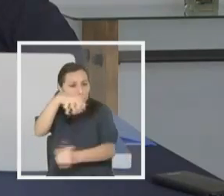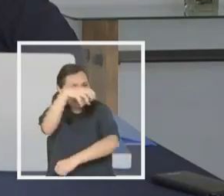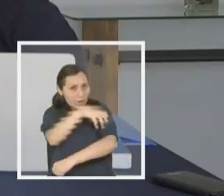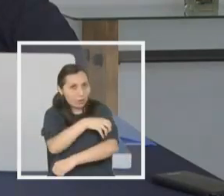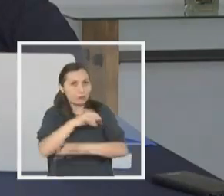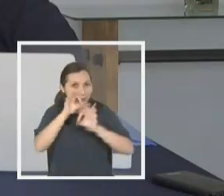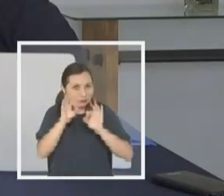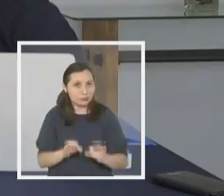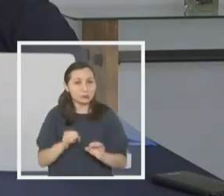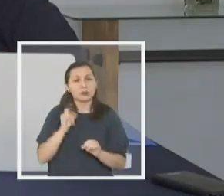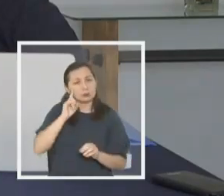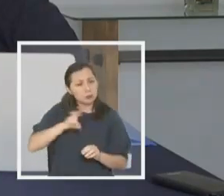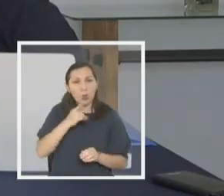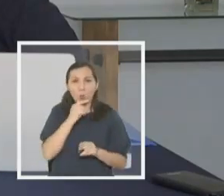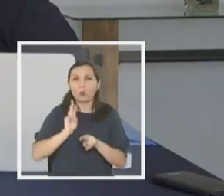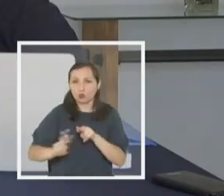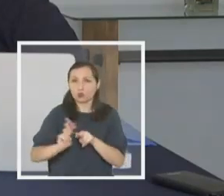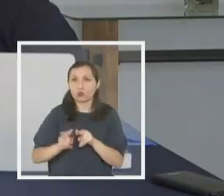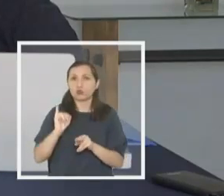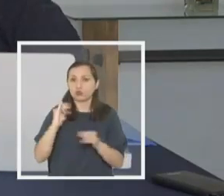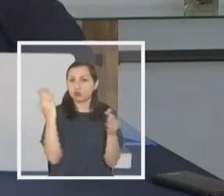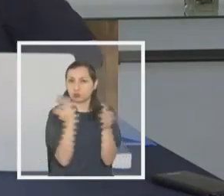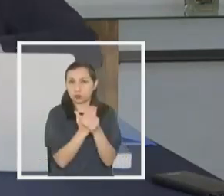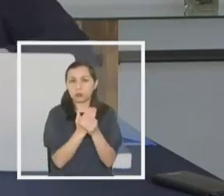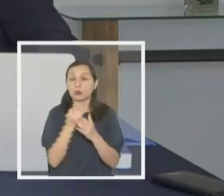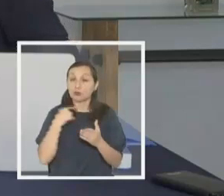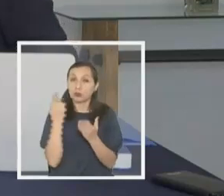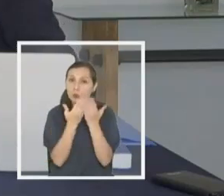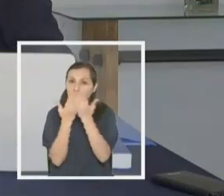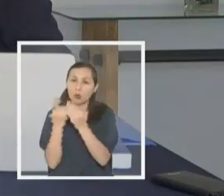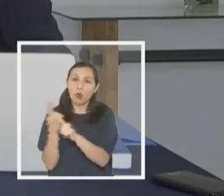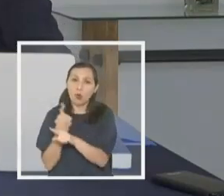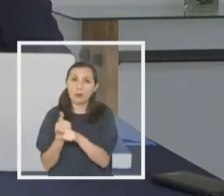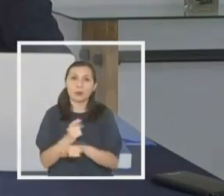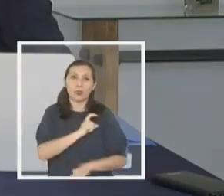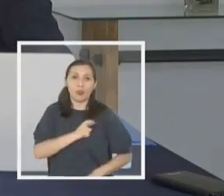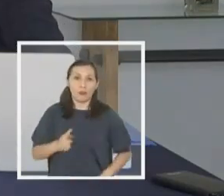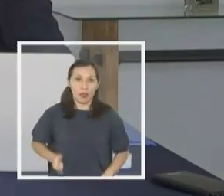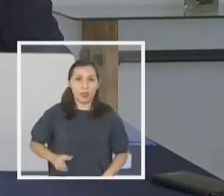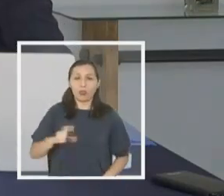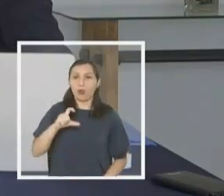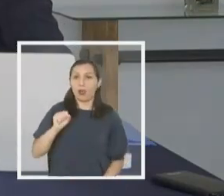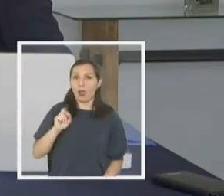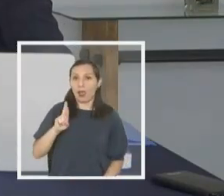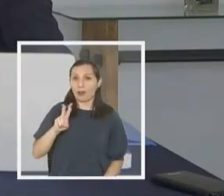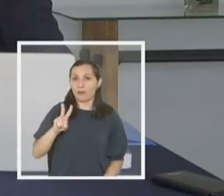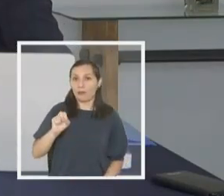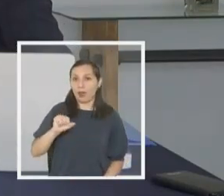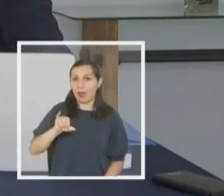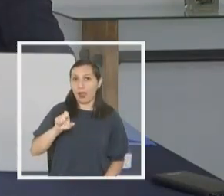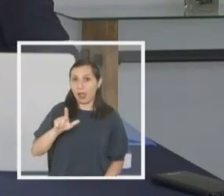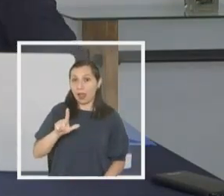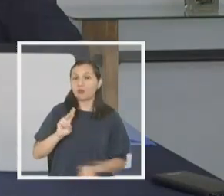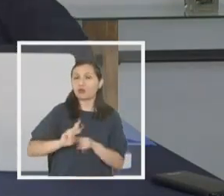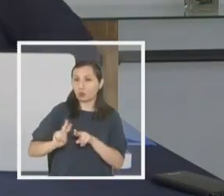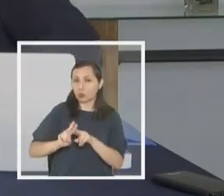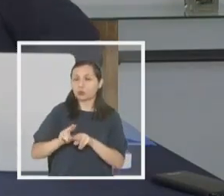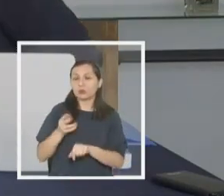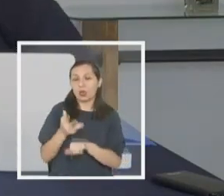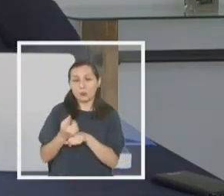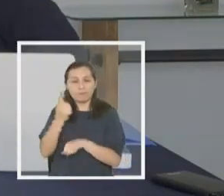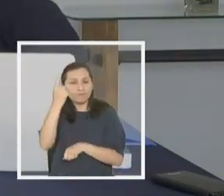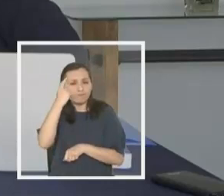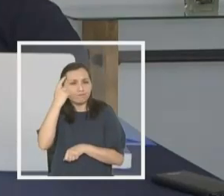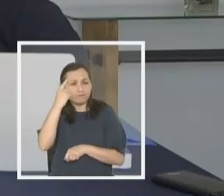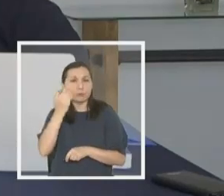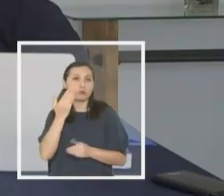quepa duda de que esto se va a solucionar, está en carpeta, lo estamos conversando con el gobernador Carvajal, y va a tener una solución que sea